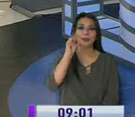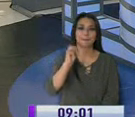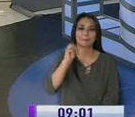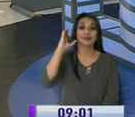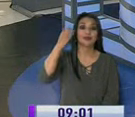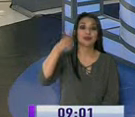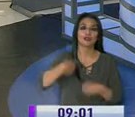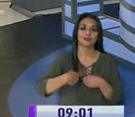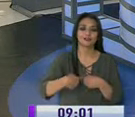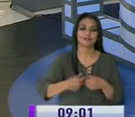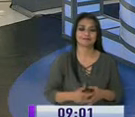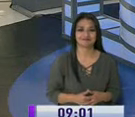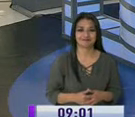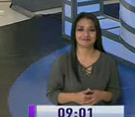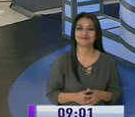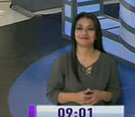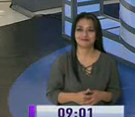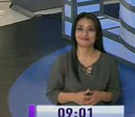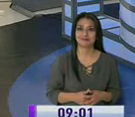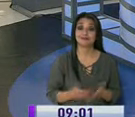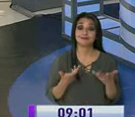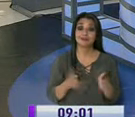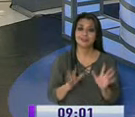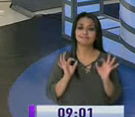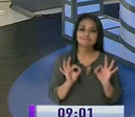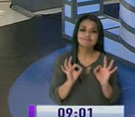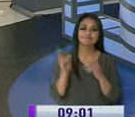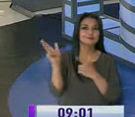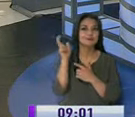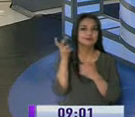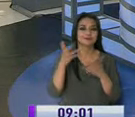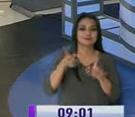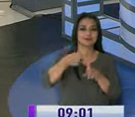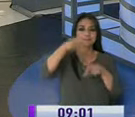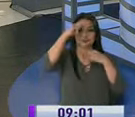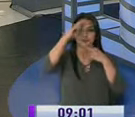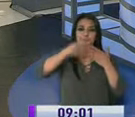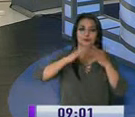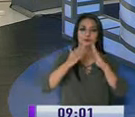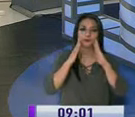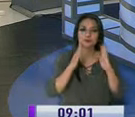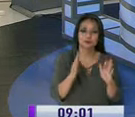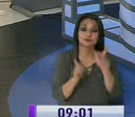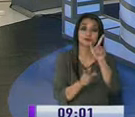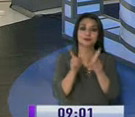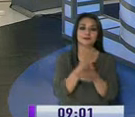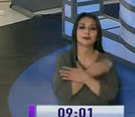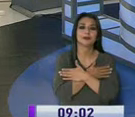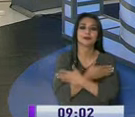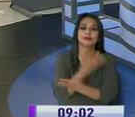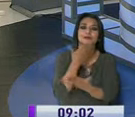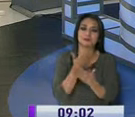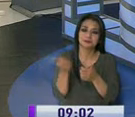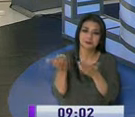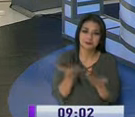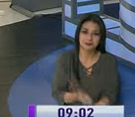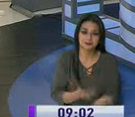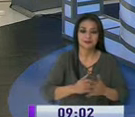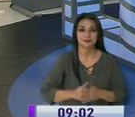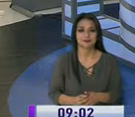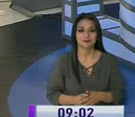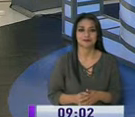Quito, la voz en vivo de la capital, se une al primer noticiero. A todos ellos les enviamos un abrazo afectuoso a esta hora de la mañana y,